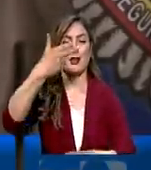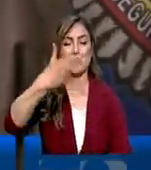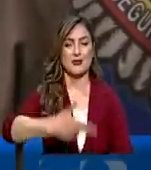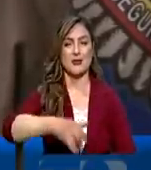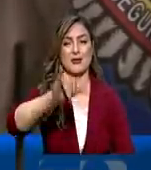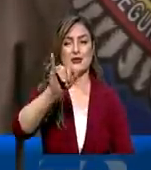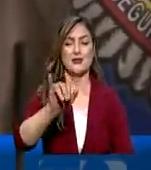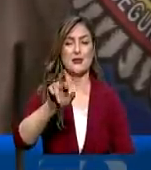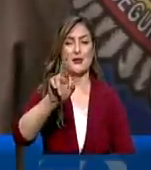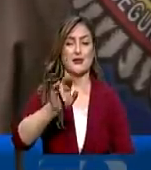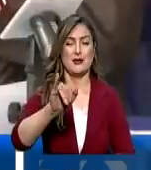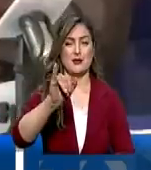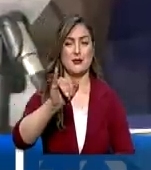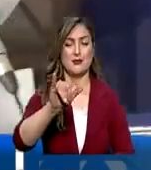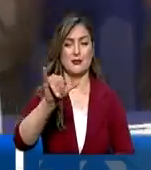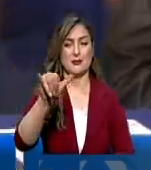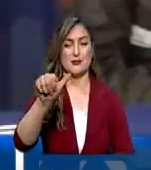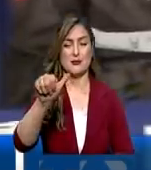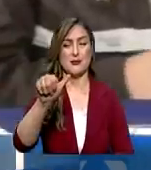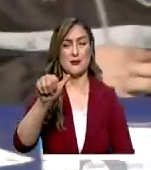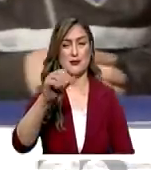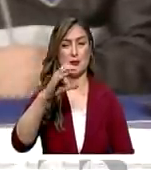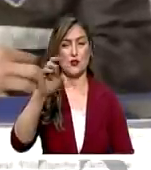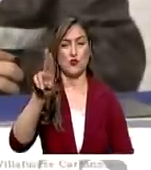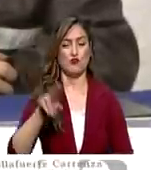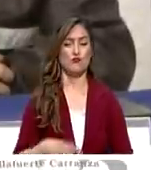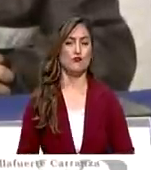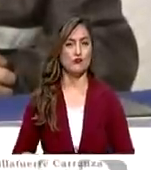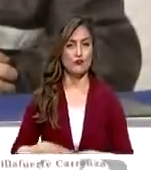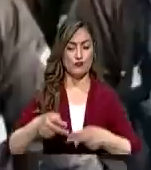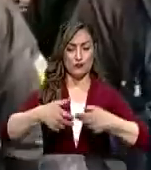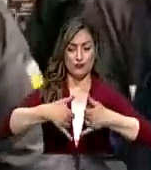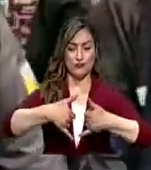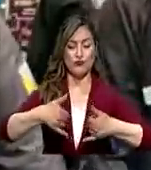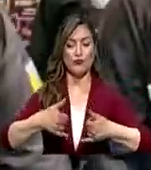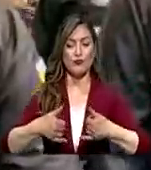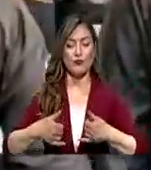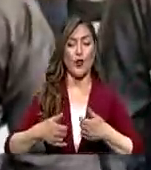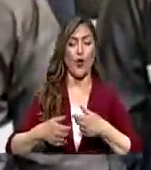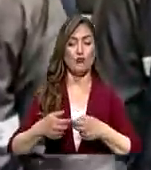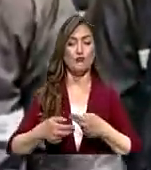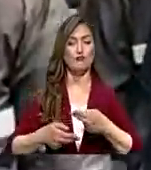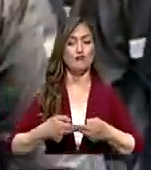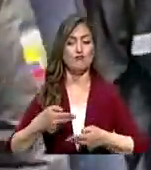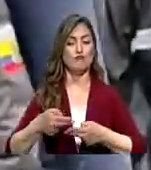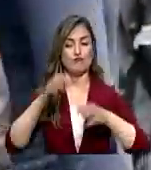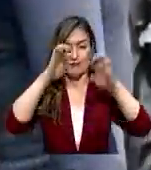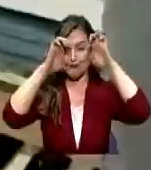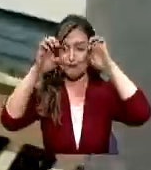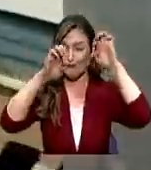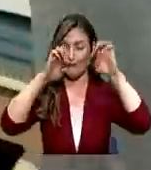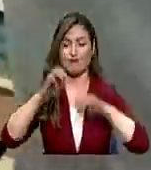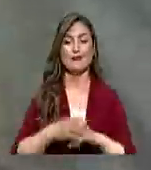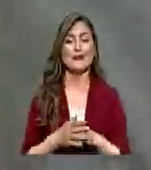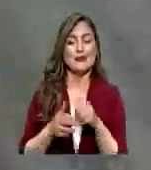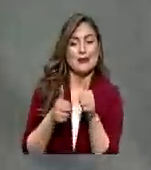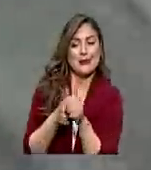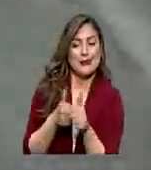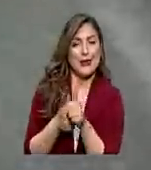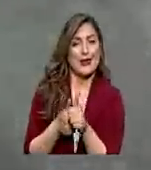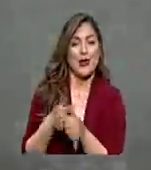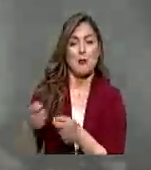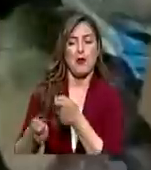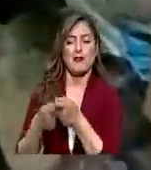del mercado Chiriyacu. Según la policía, este local comercial se encontraba en una zona estratégica, junto a los puestos de venta de